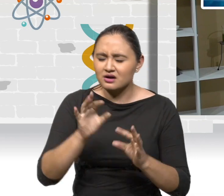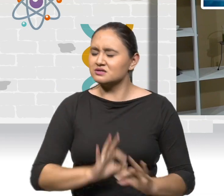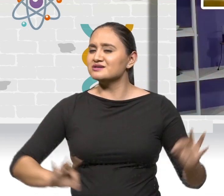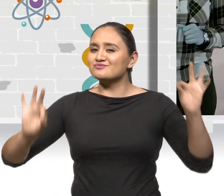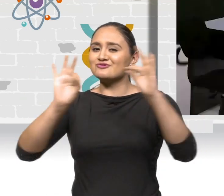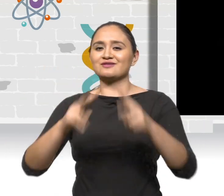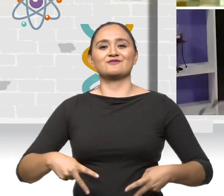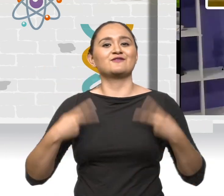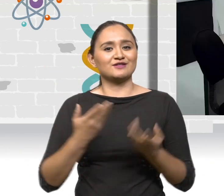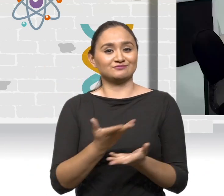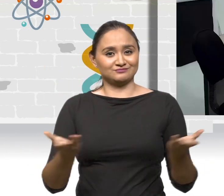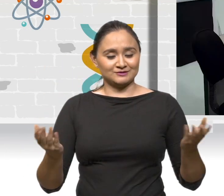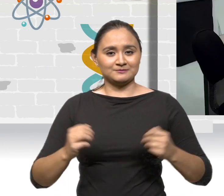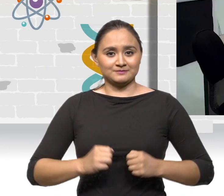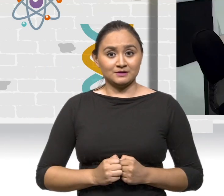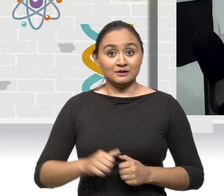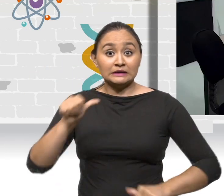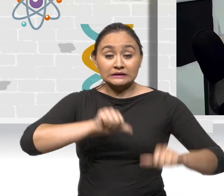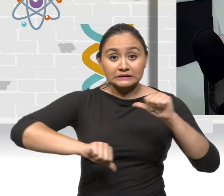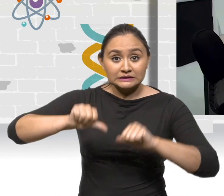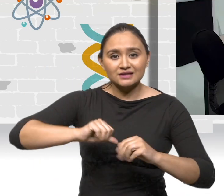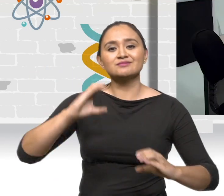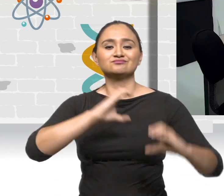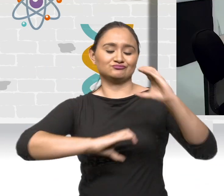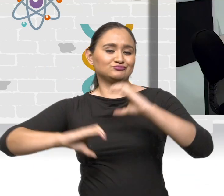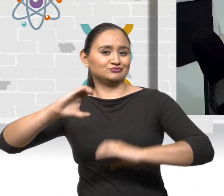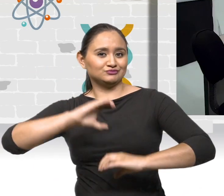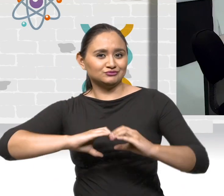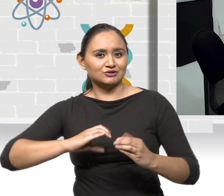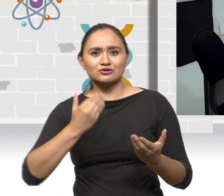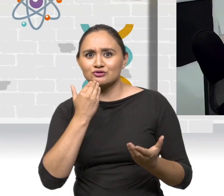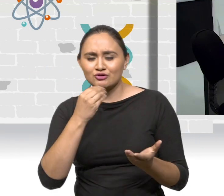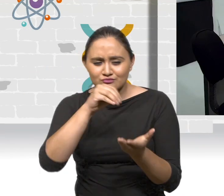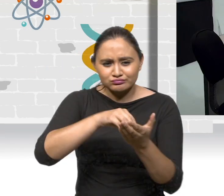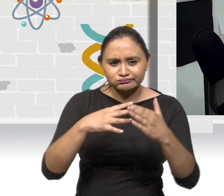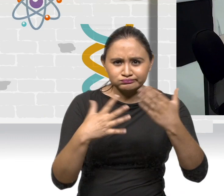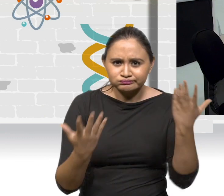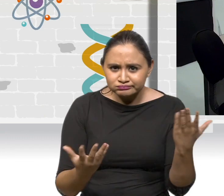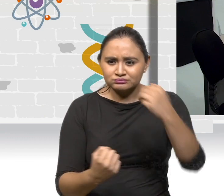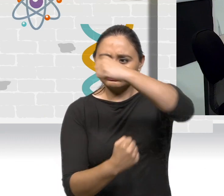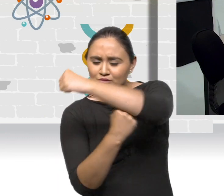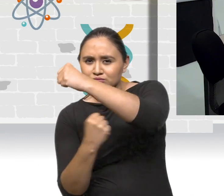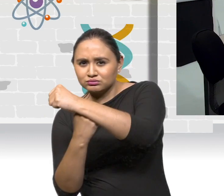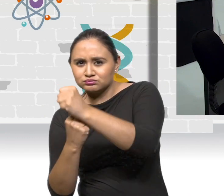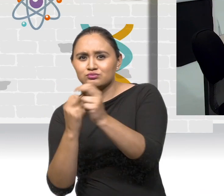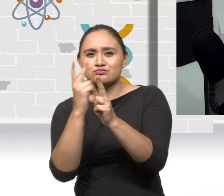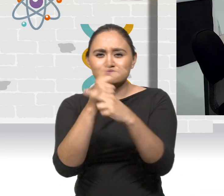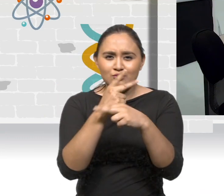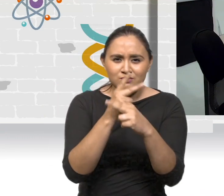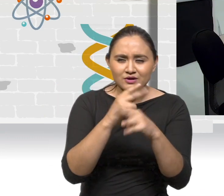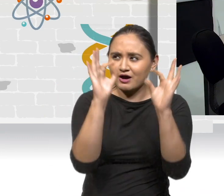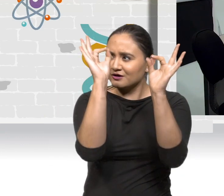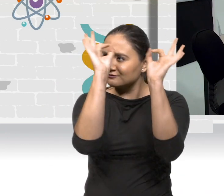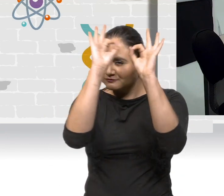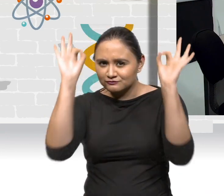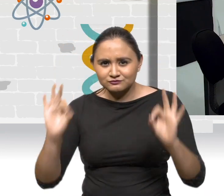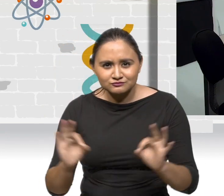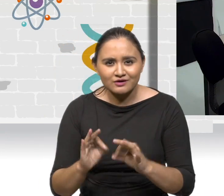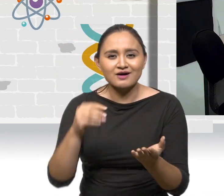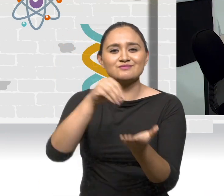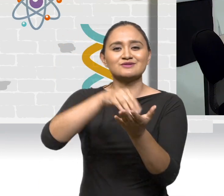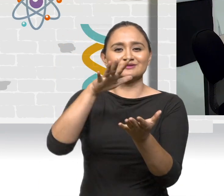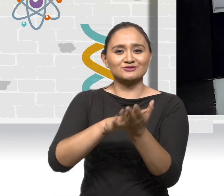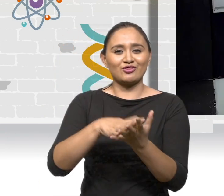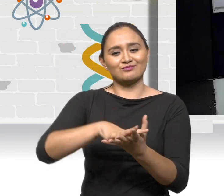fundamentales para nuestra existencia. La química es la ciencia que se encarga de analizar la composición, la estructura química, las propiedades y las aplicaciones